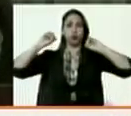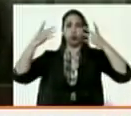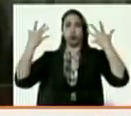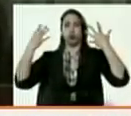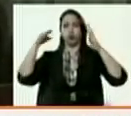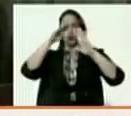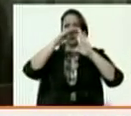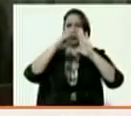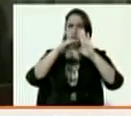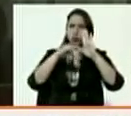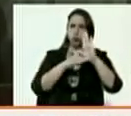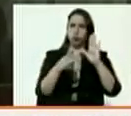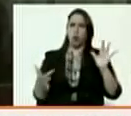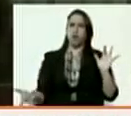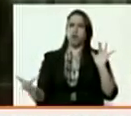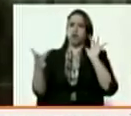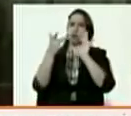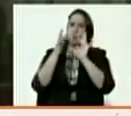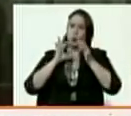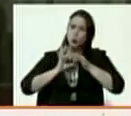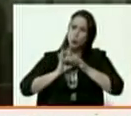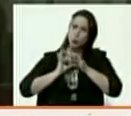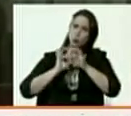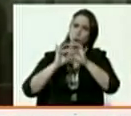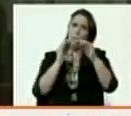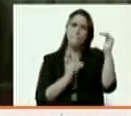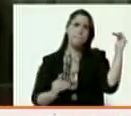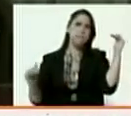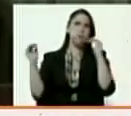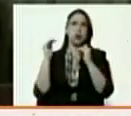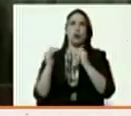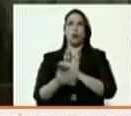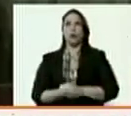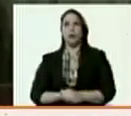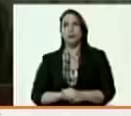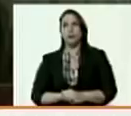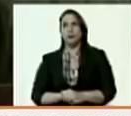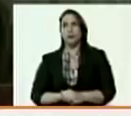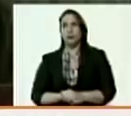niveles de cohesión elevados, precisamente por la